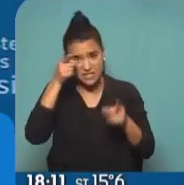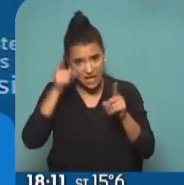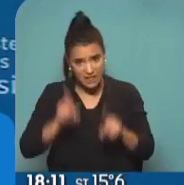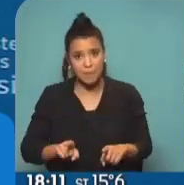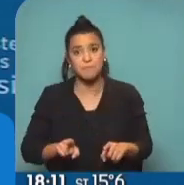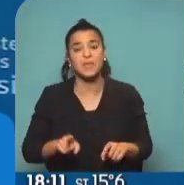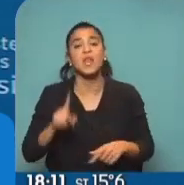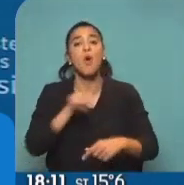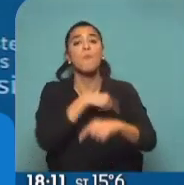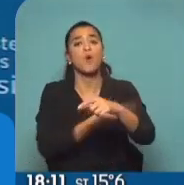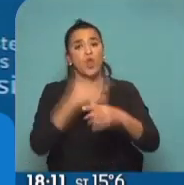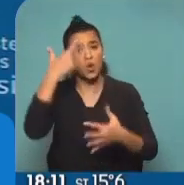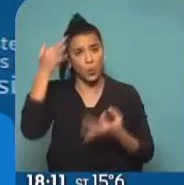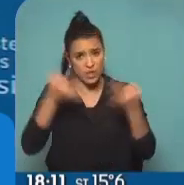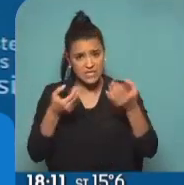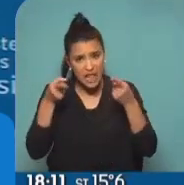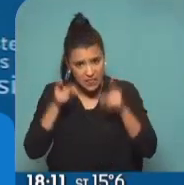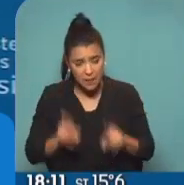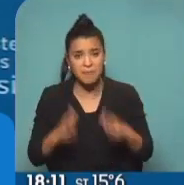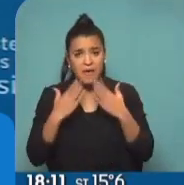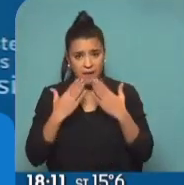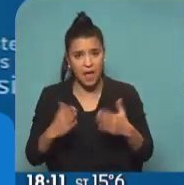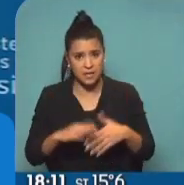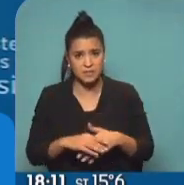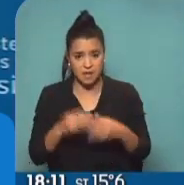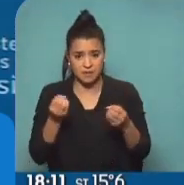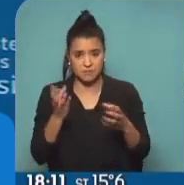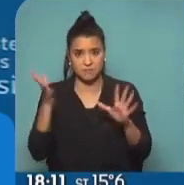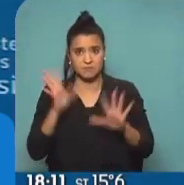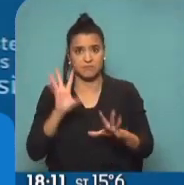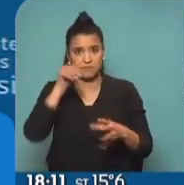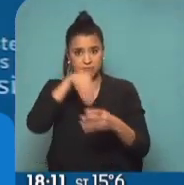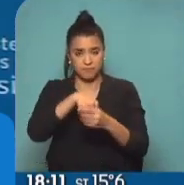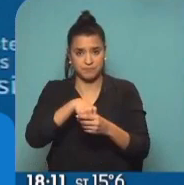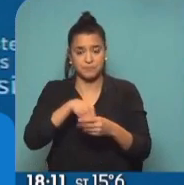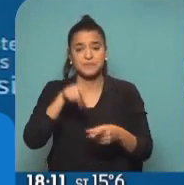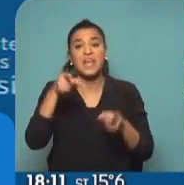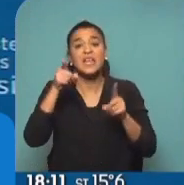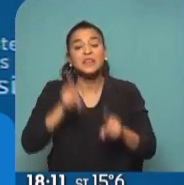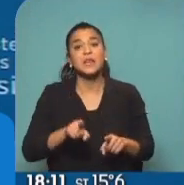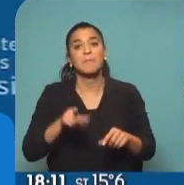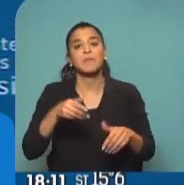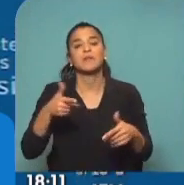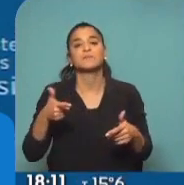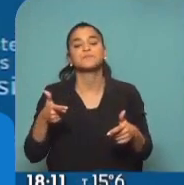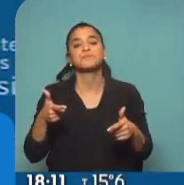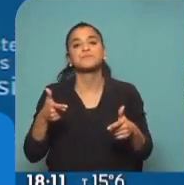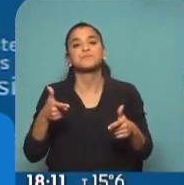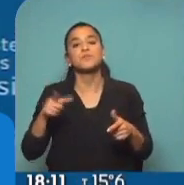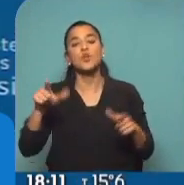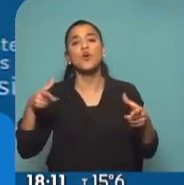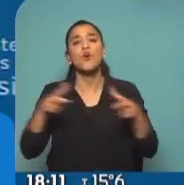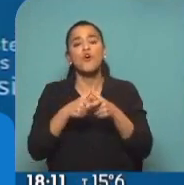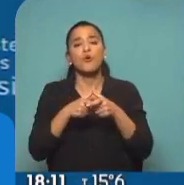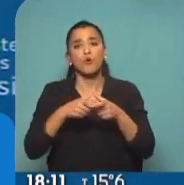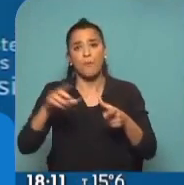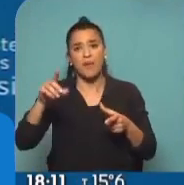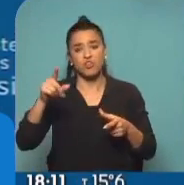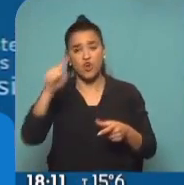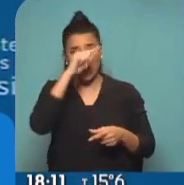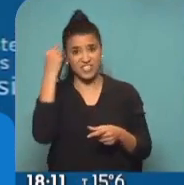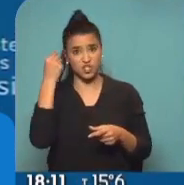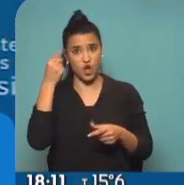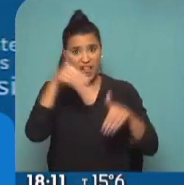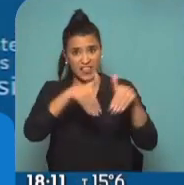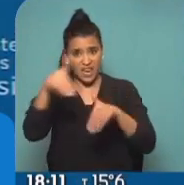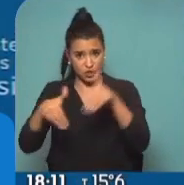Poder Judicial que intervinieron en esta elección, al Comando Nacional Electoral, que garantizó la seguridad en